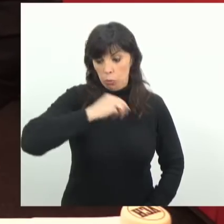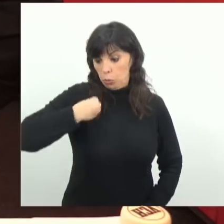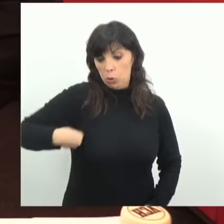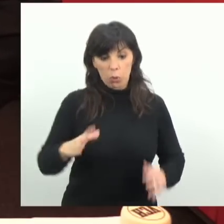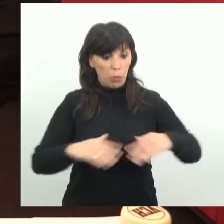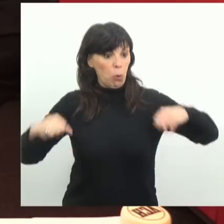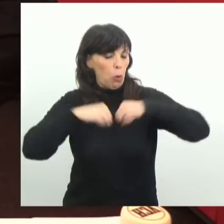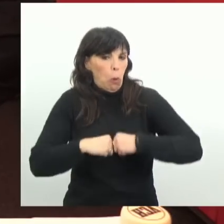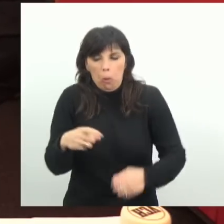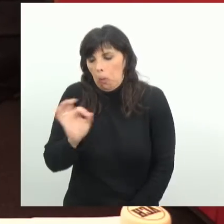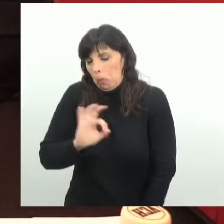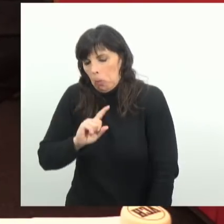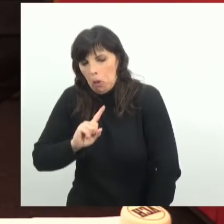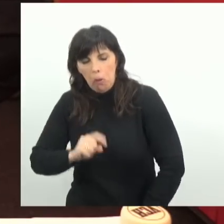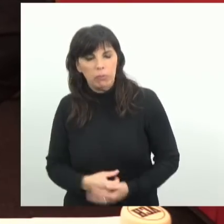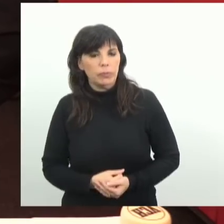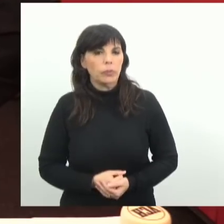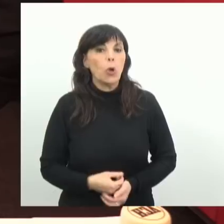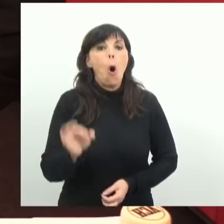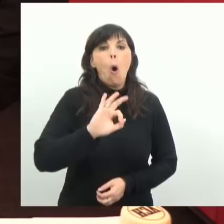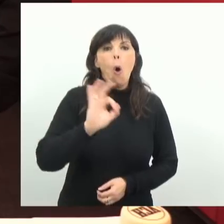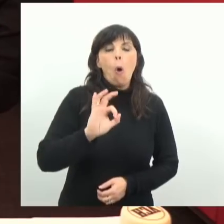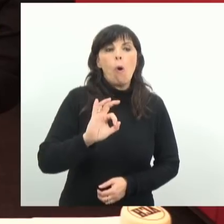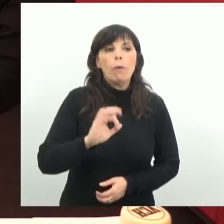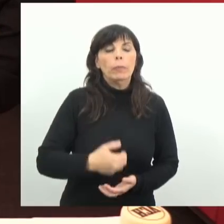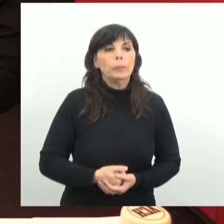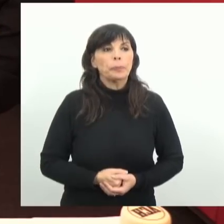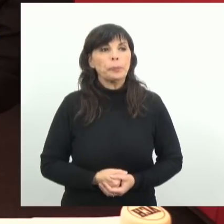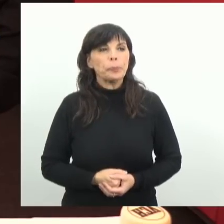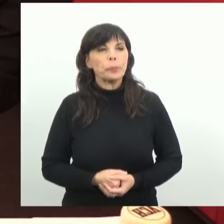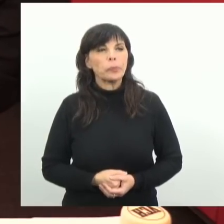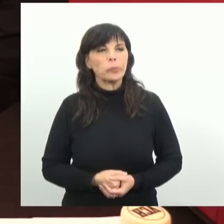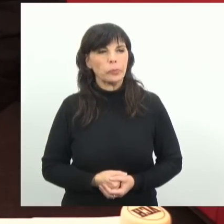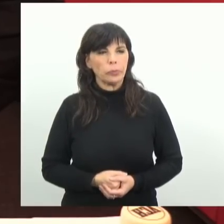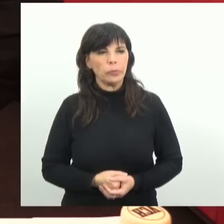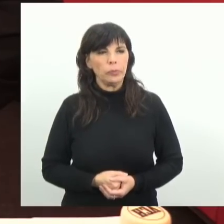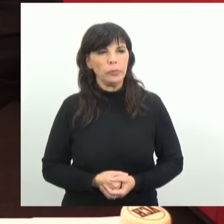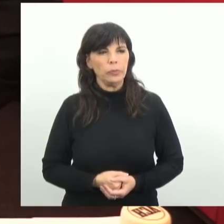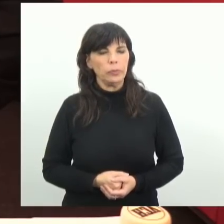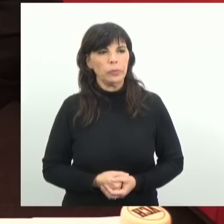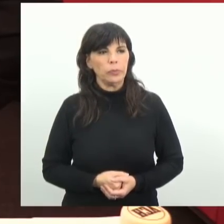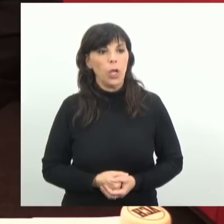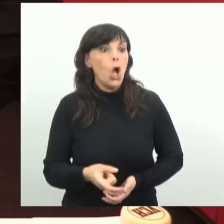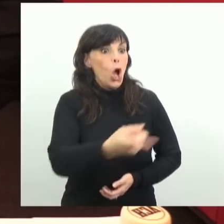nosotros que algunas veces hasta es imposible ser uno entre dos